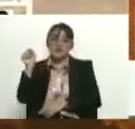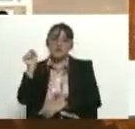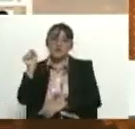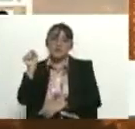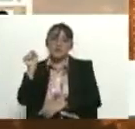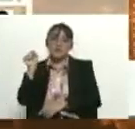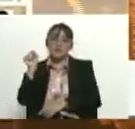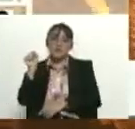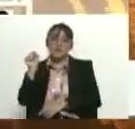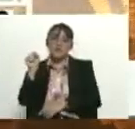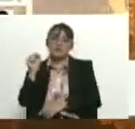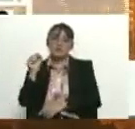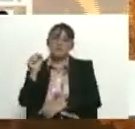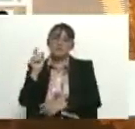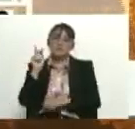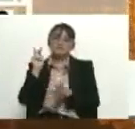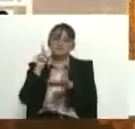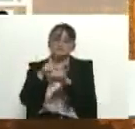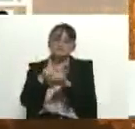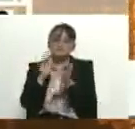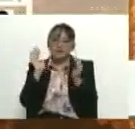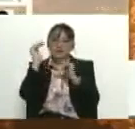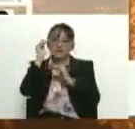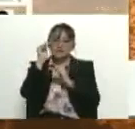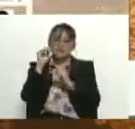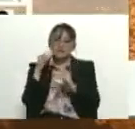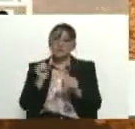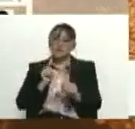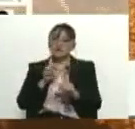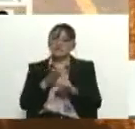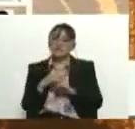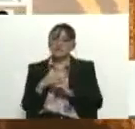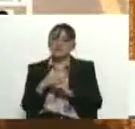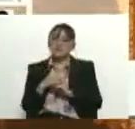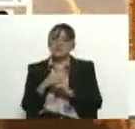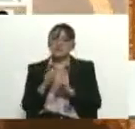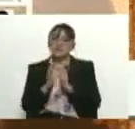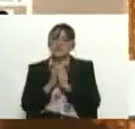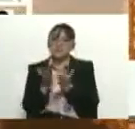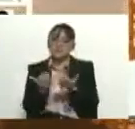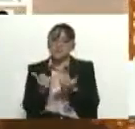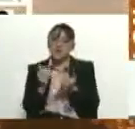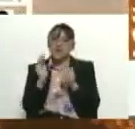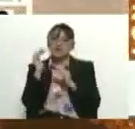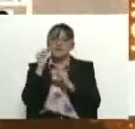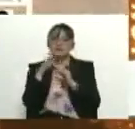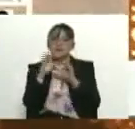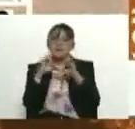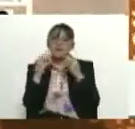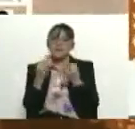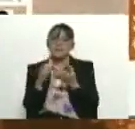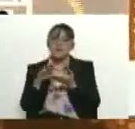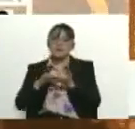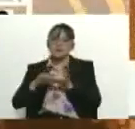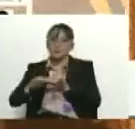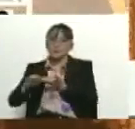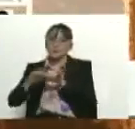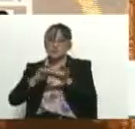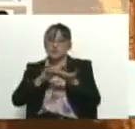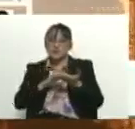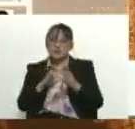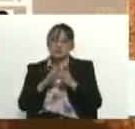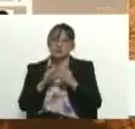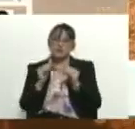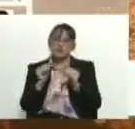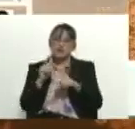cada evento que ocurren sobre cada situación y ha ordenado atender a todas las familias y solucionar todos